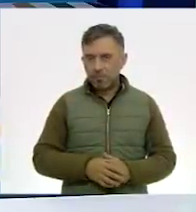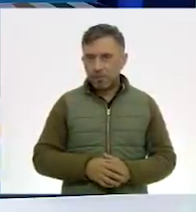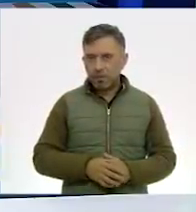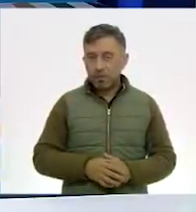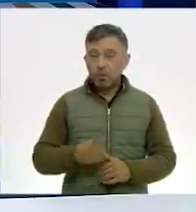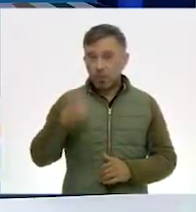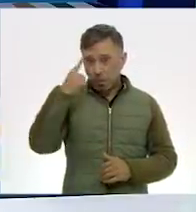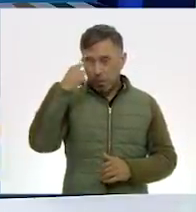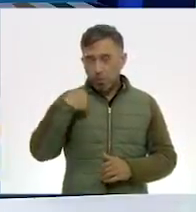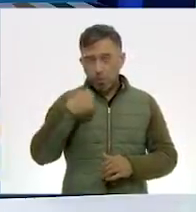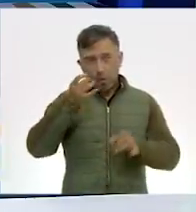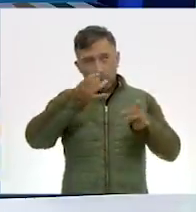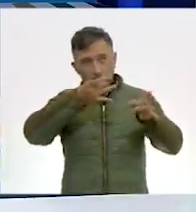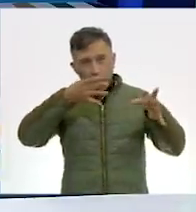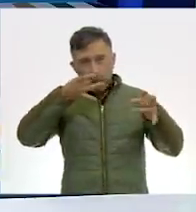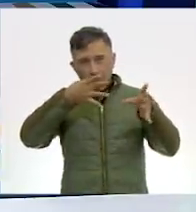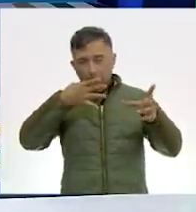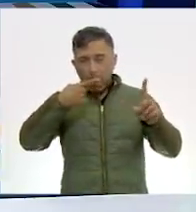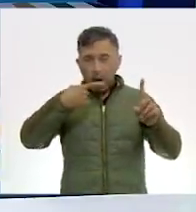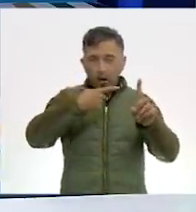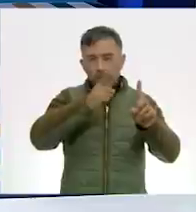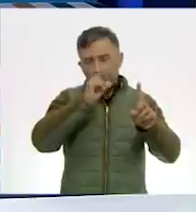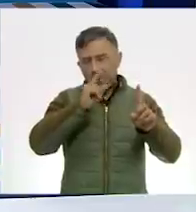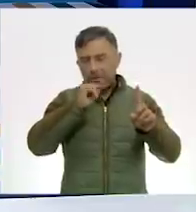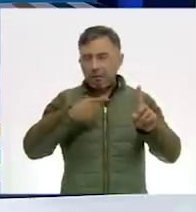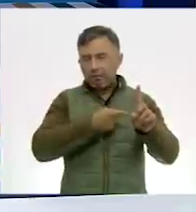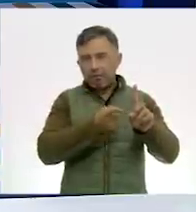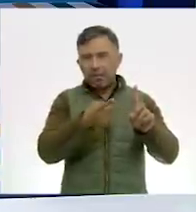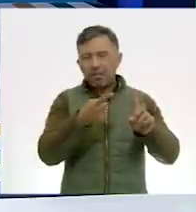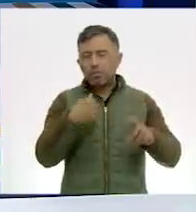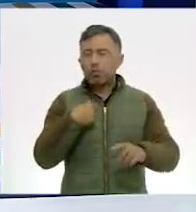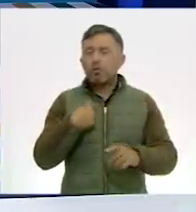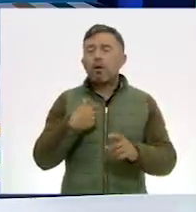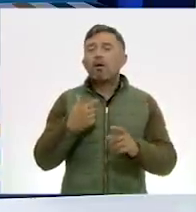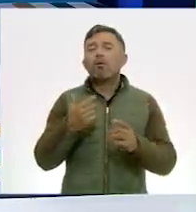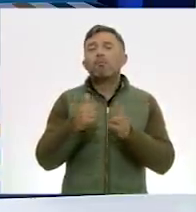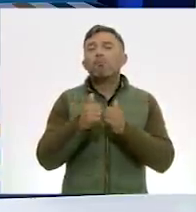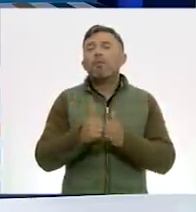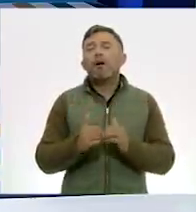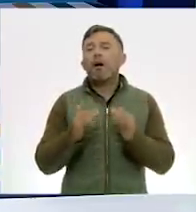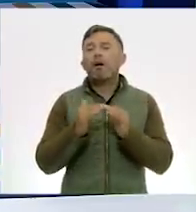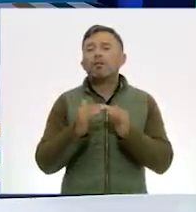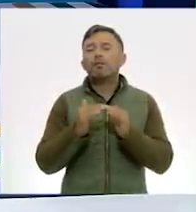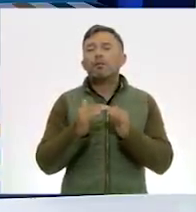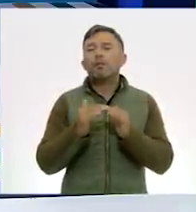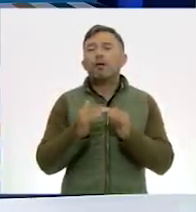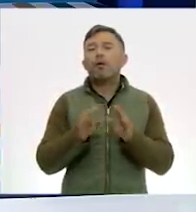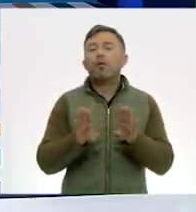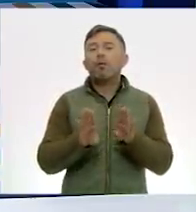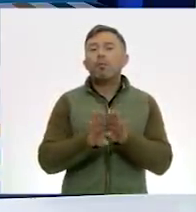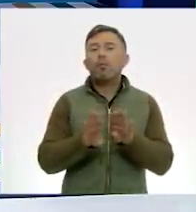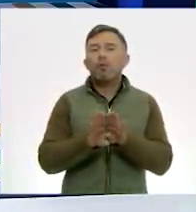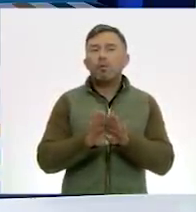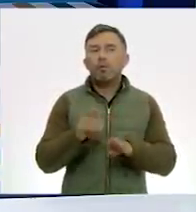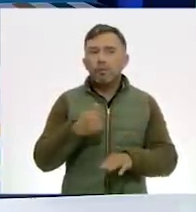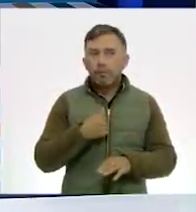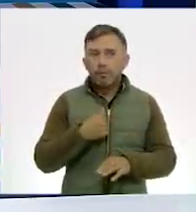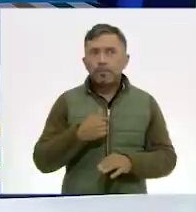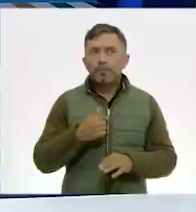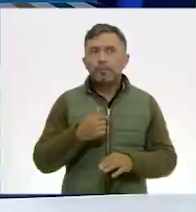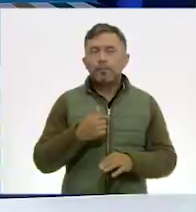tirador certero y satisfacíame en la emoción de la caza el goce soberano de considerarme en libertad